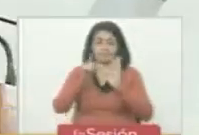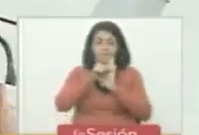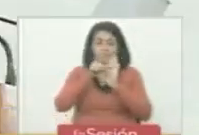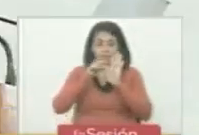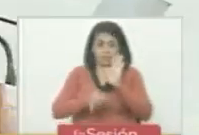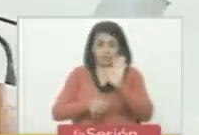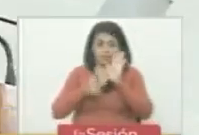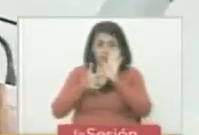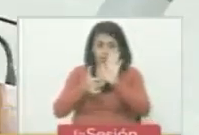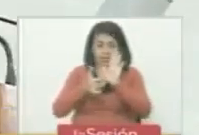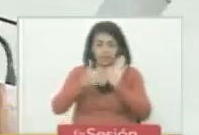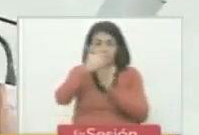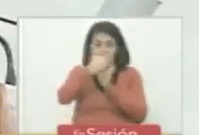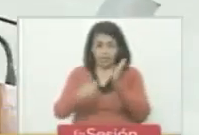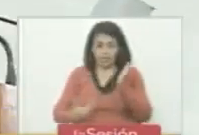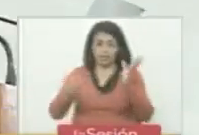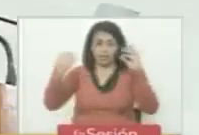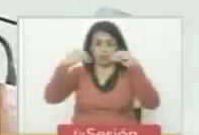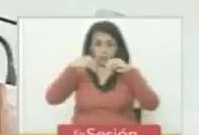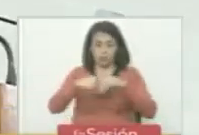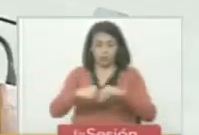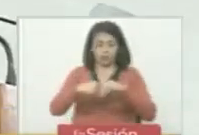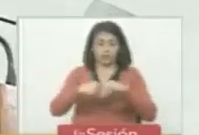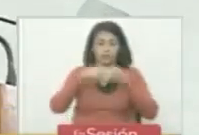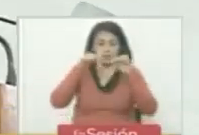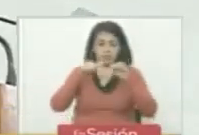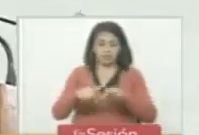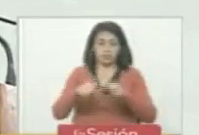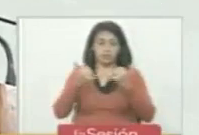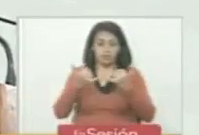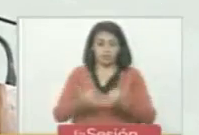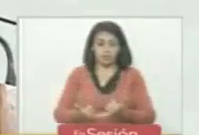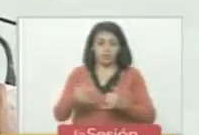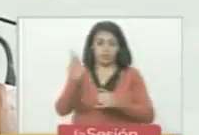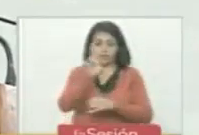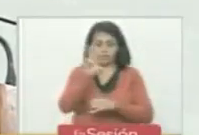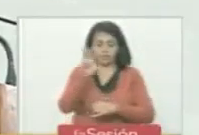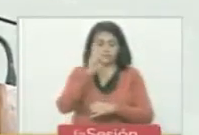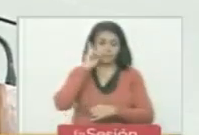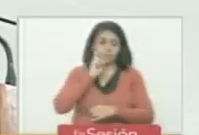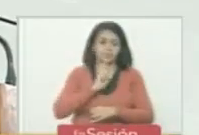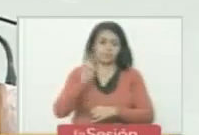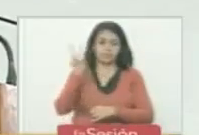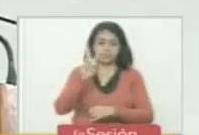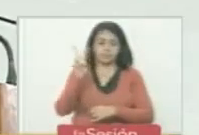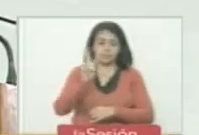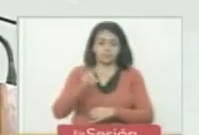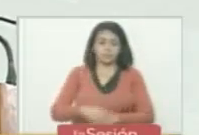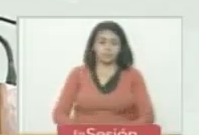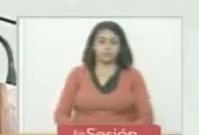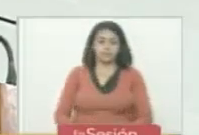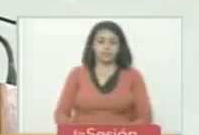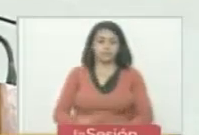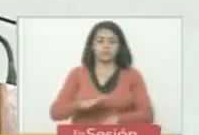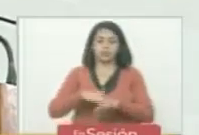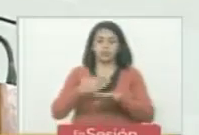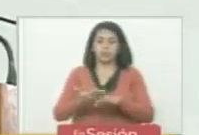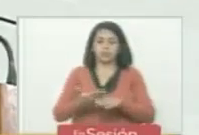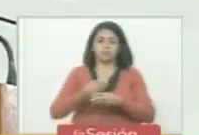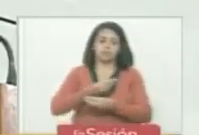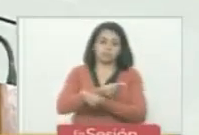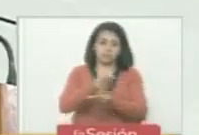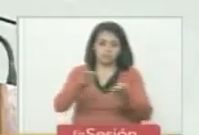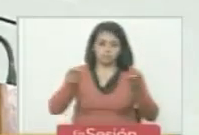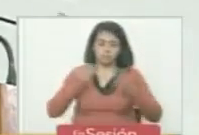publicar el presente acuerdo en la Gaceta Oficial de la República Bolivariana de Venezuela y dar